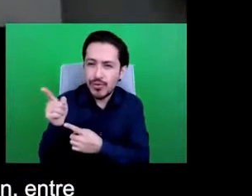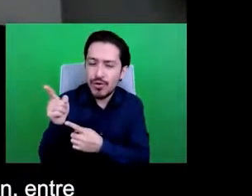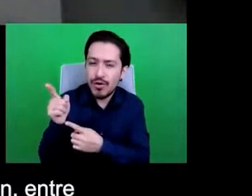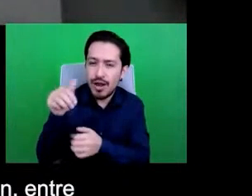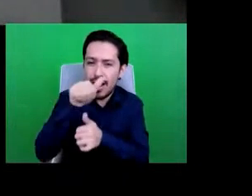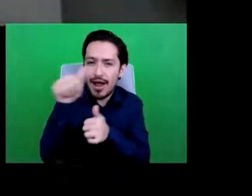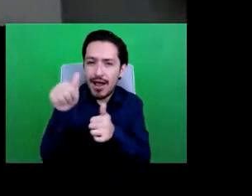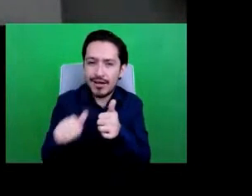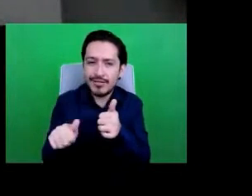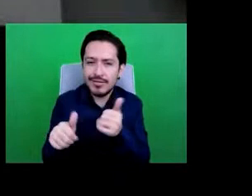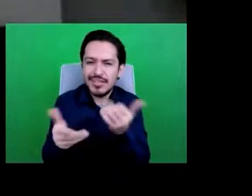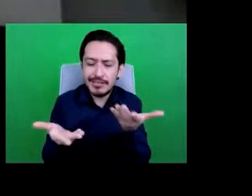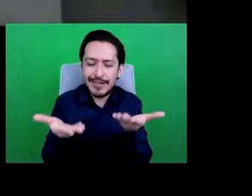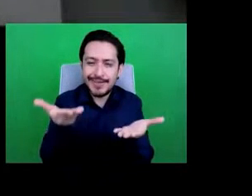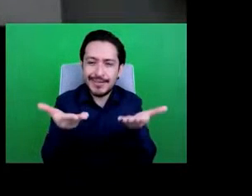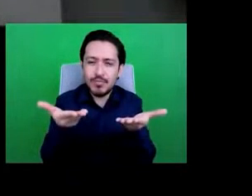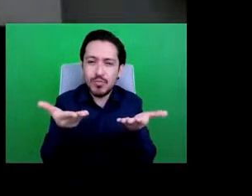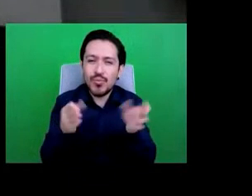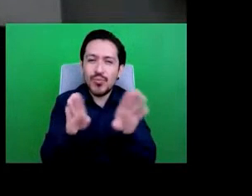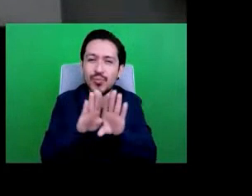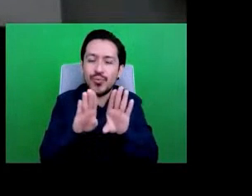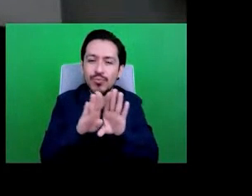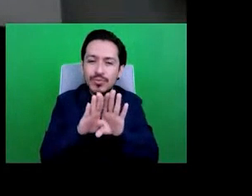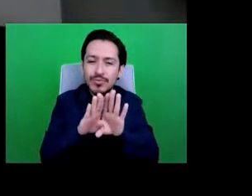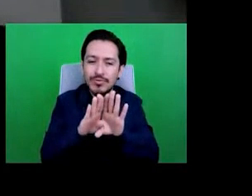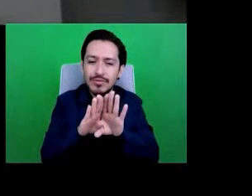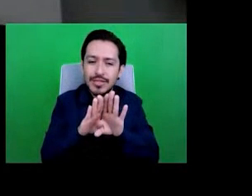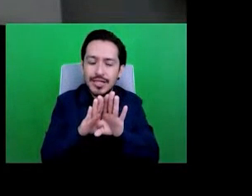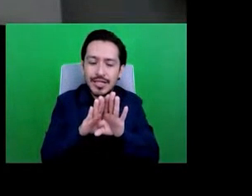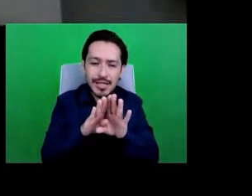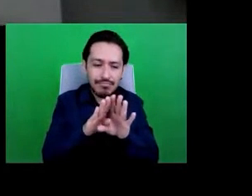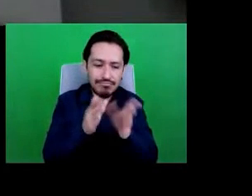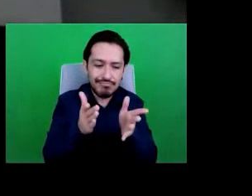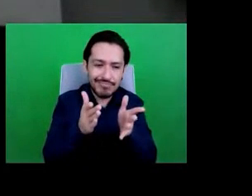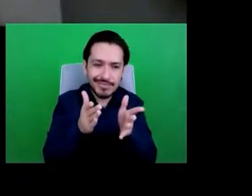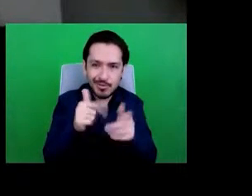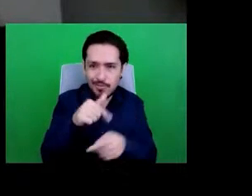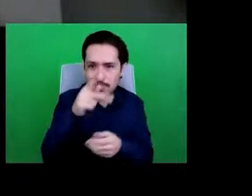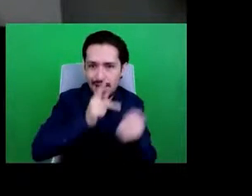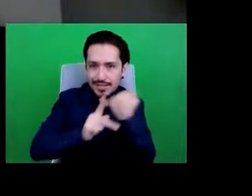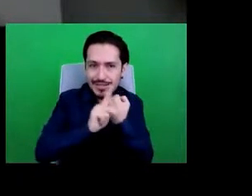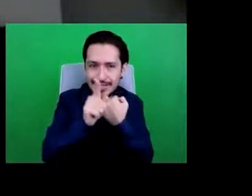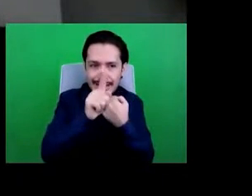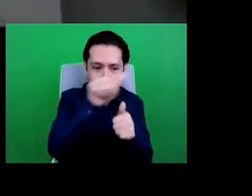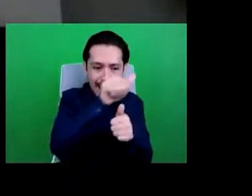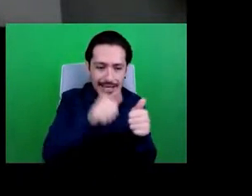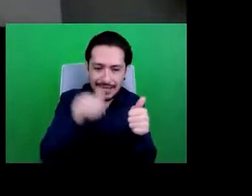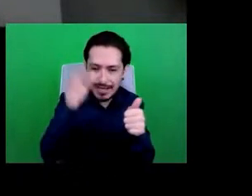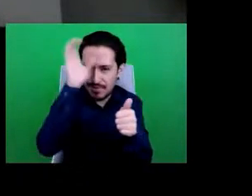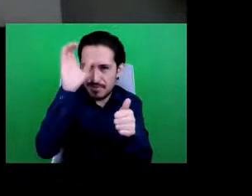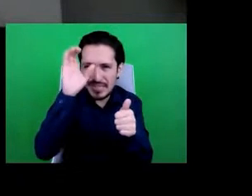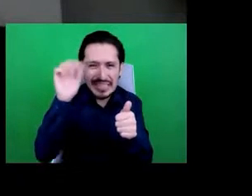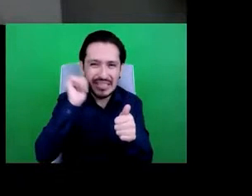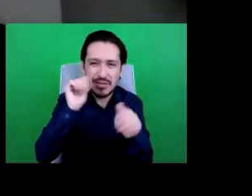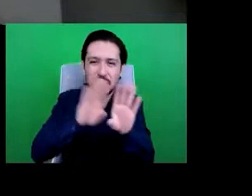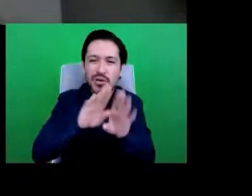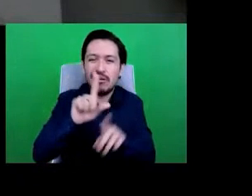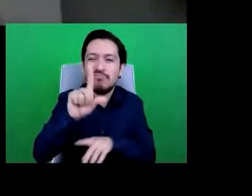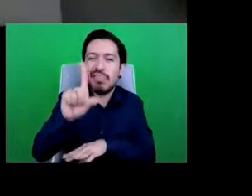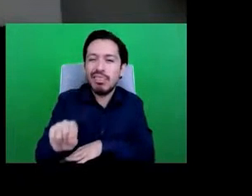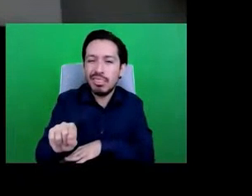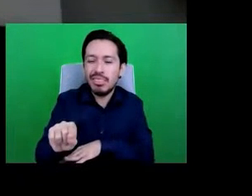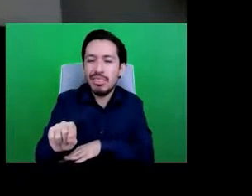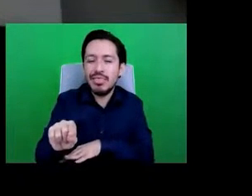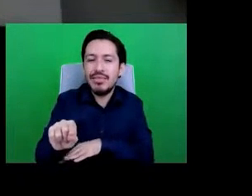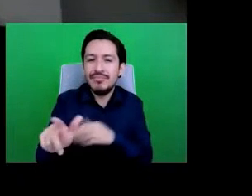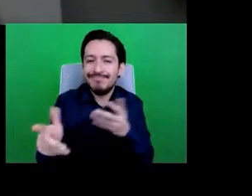México, en donde el arte y la cultura son minimizados por diversos problemas sociales que tenemos